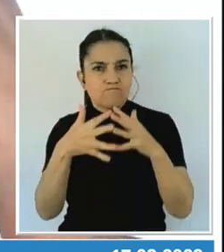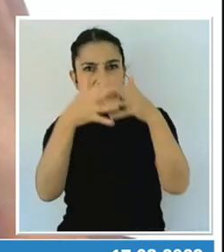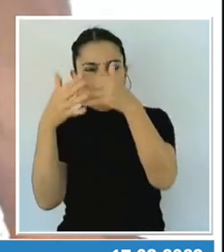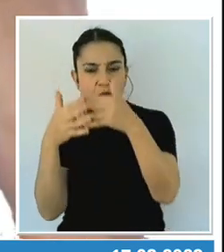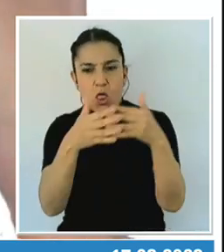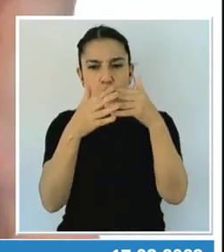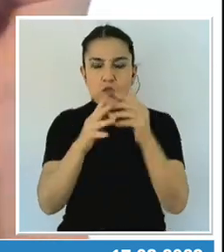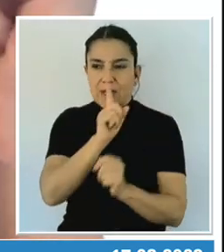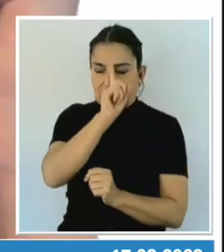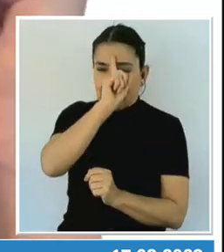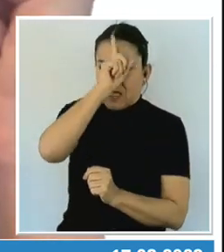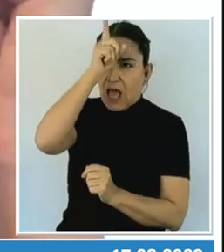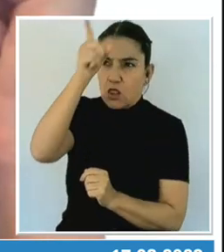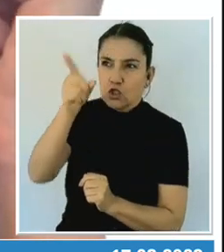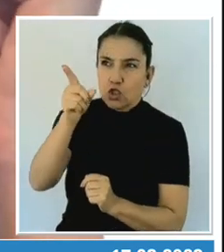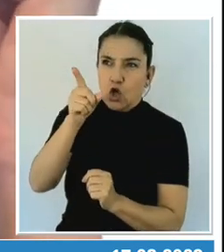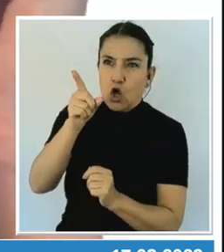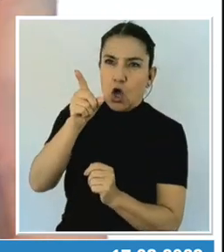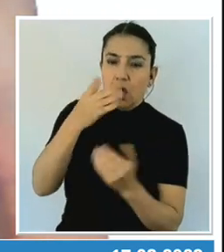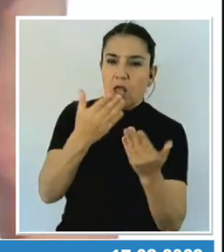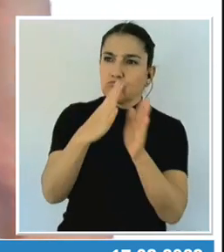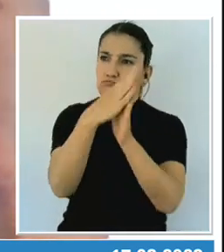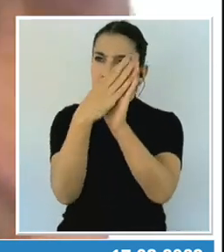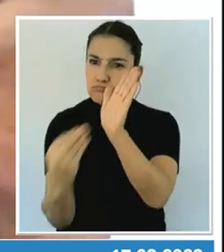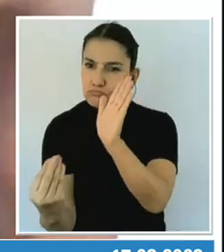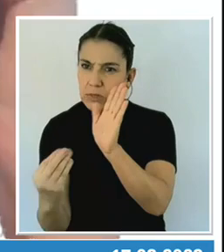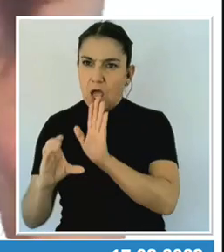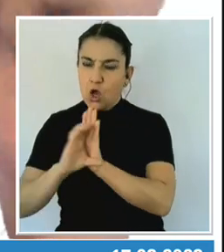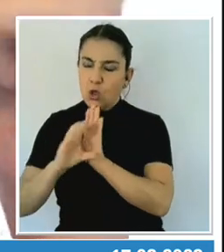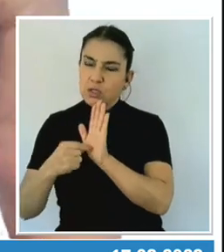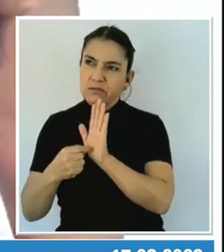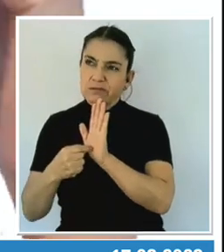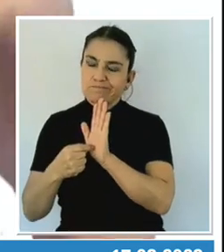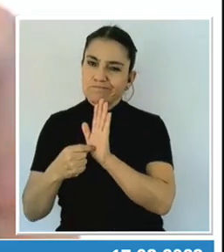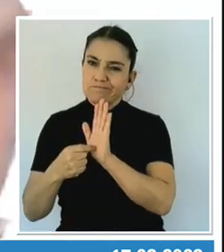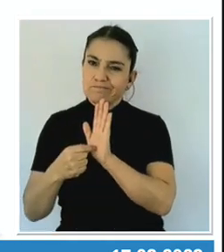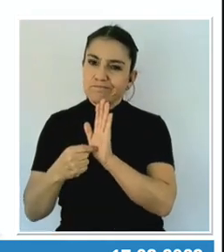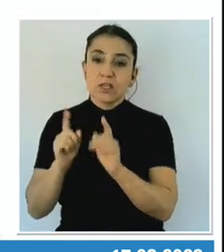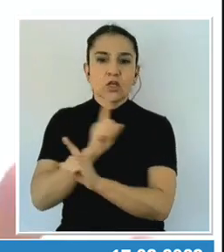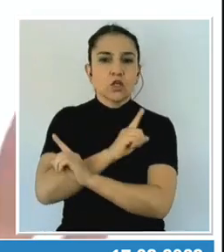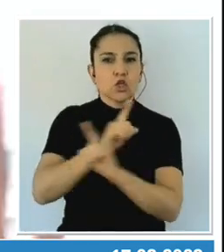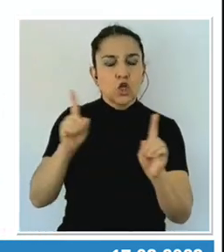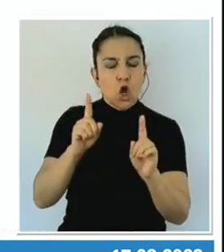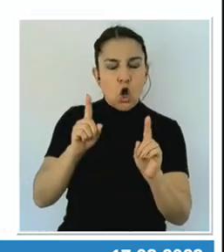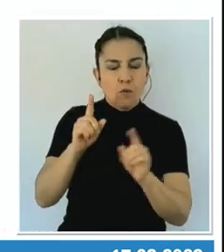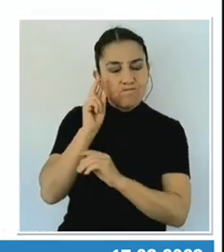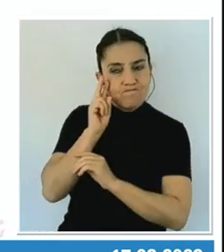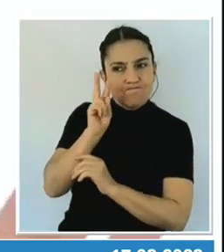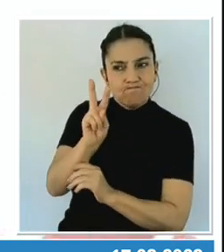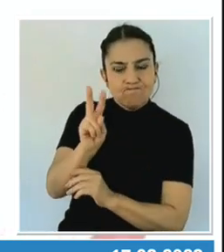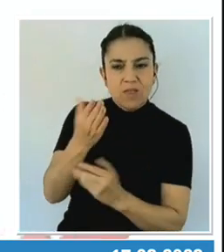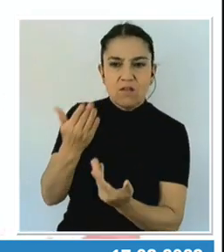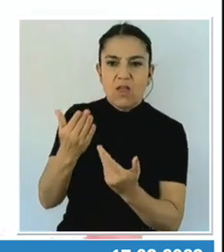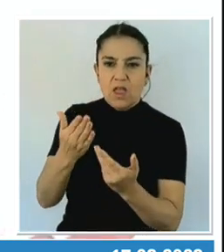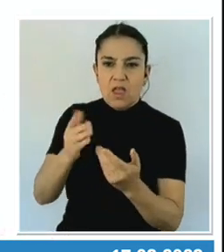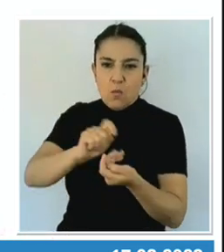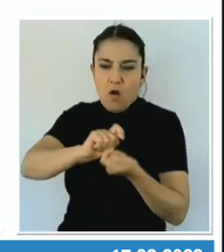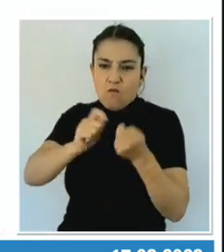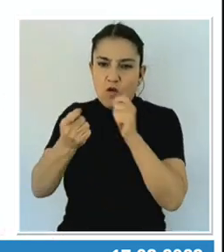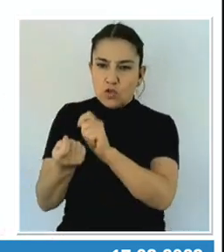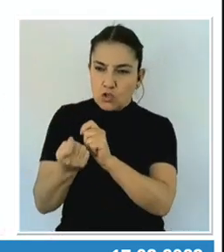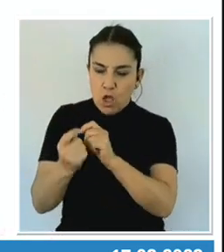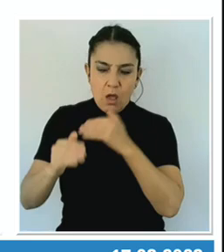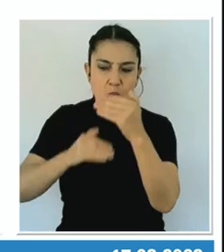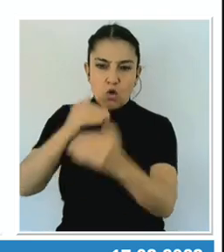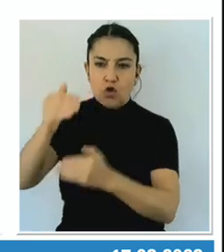sido referentes en el constitucionalismo, perdemos de vista la evolución que ha sido propiciada por hechos contextuales, como